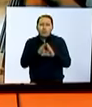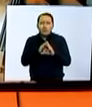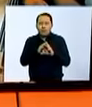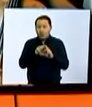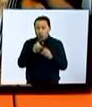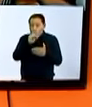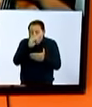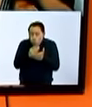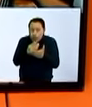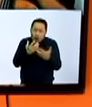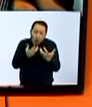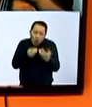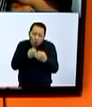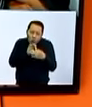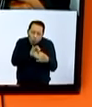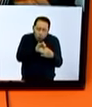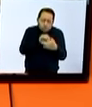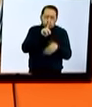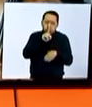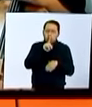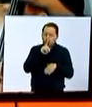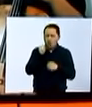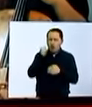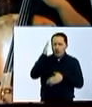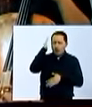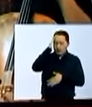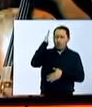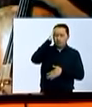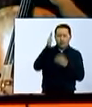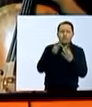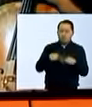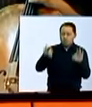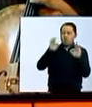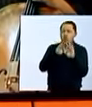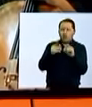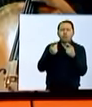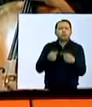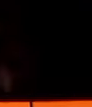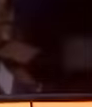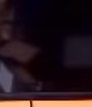Le recomendamos reprogramar su televisor. Por su atención, gracias.